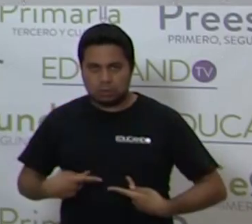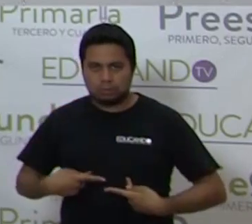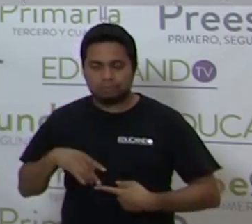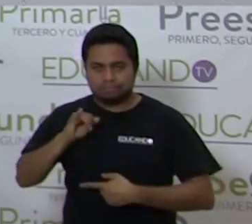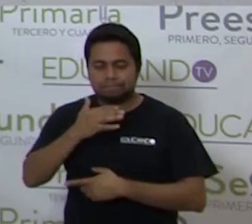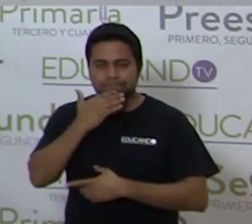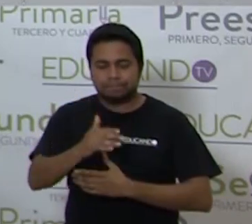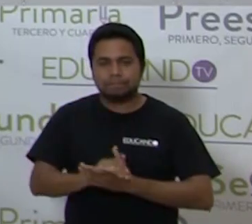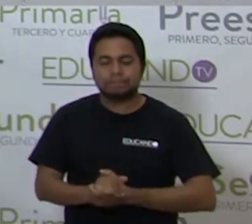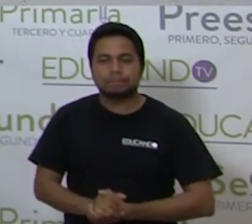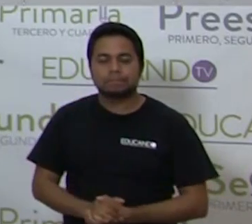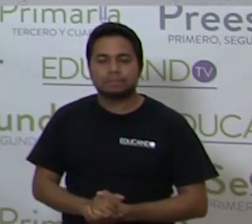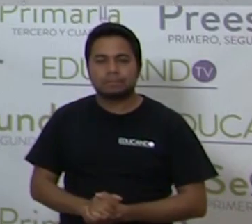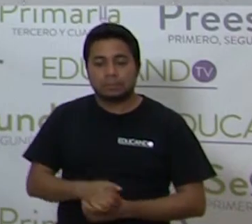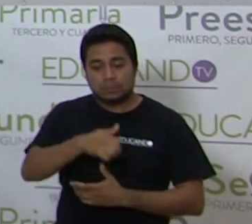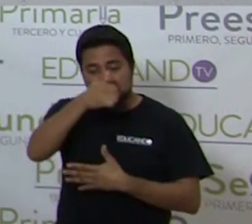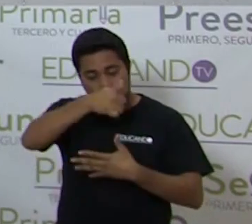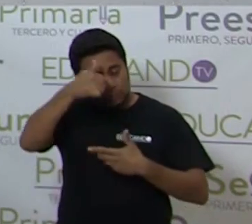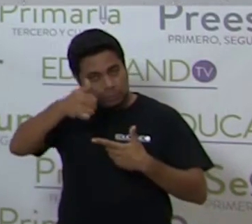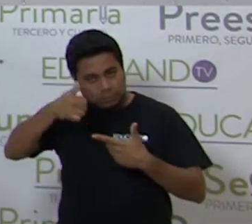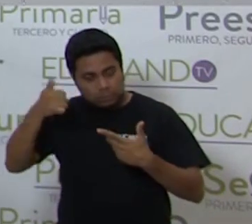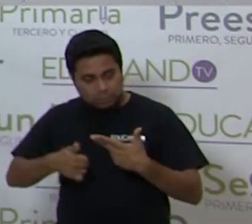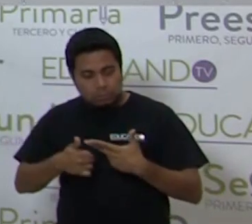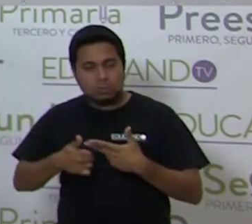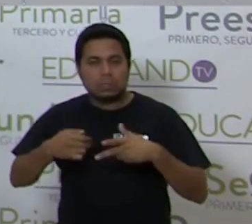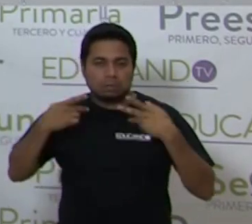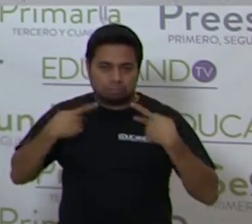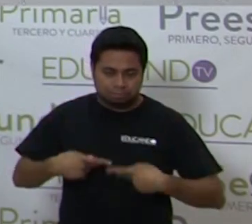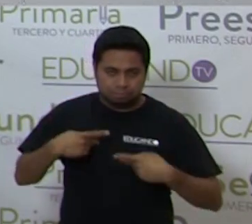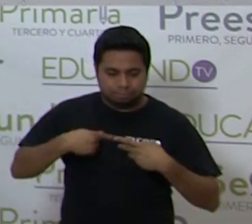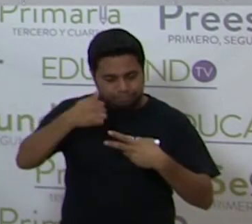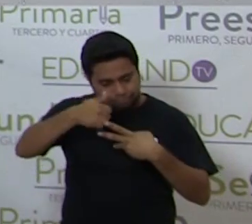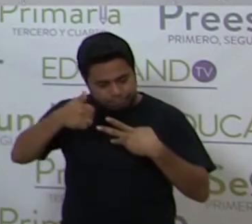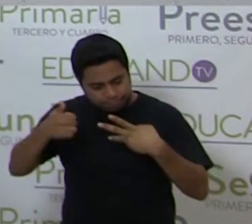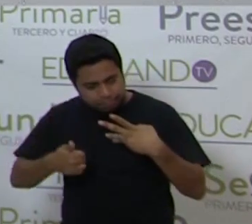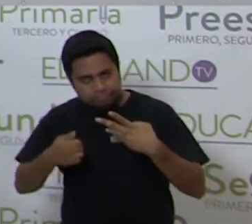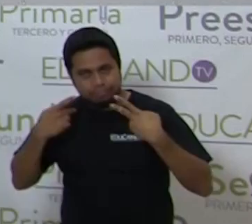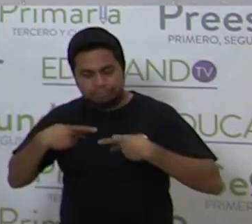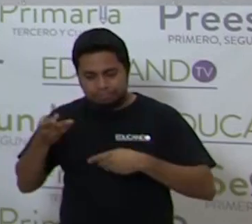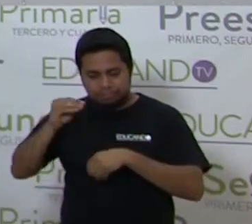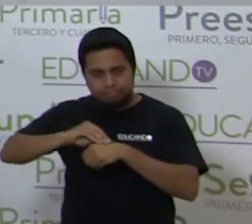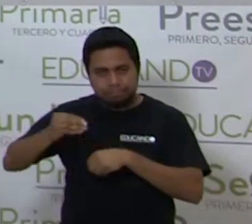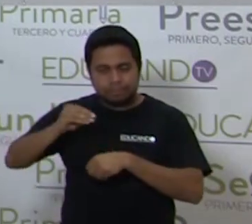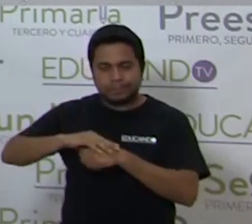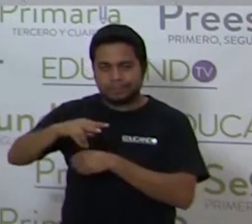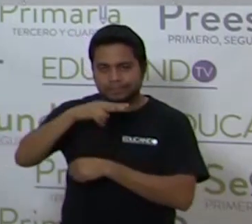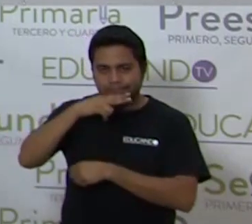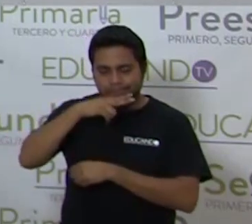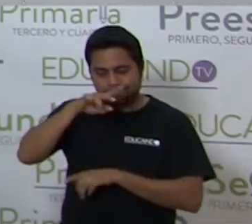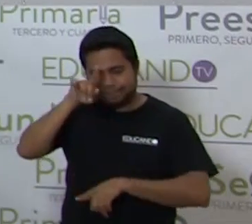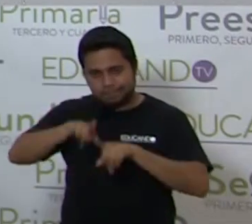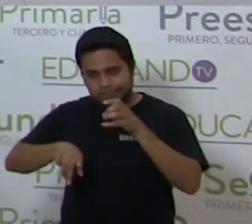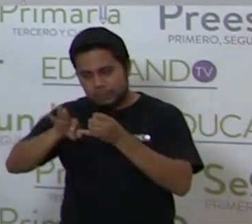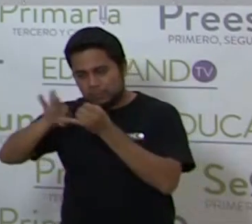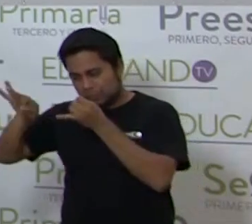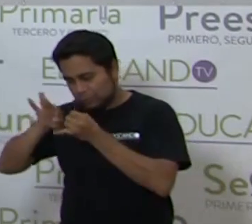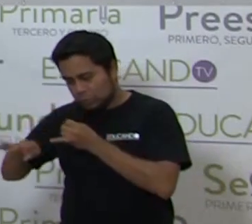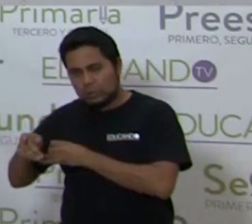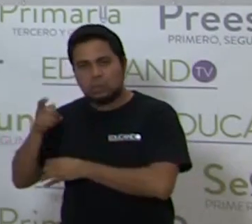Bien, cada una de estas personas o la conjugación de dicha persona va a ser determinada por la